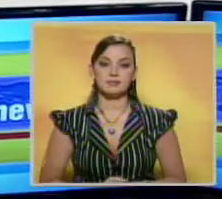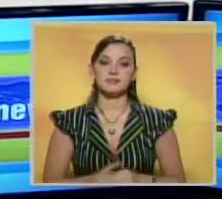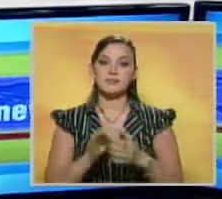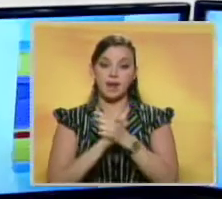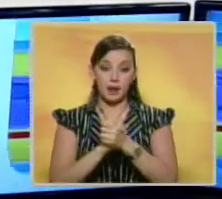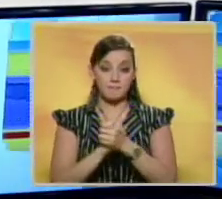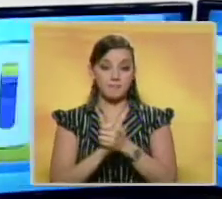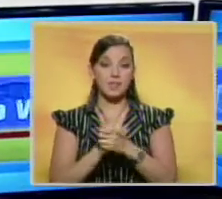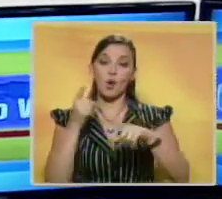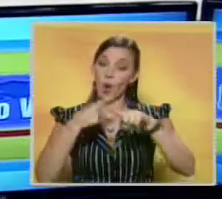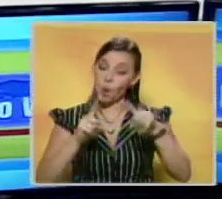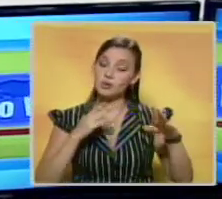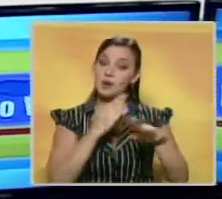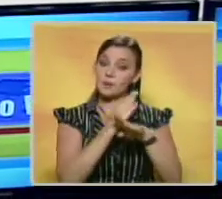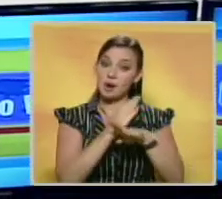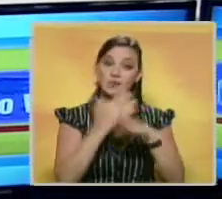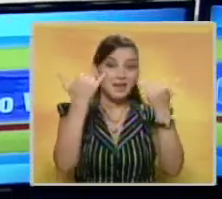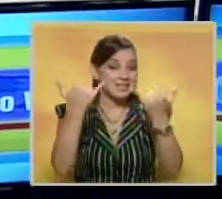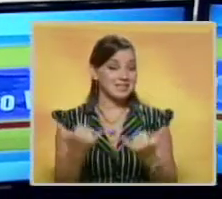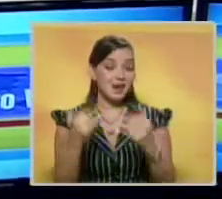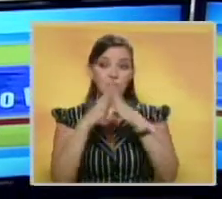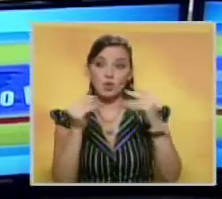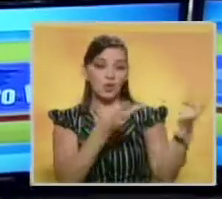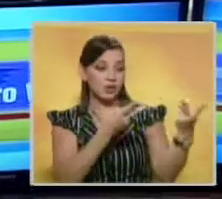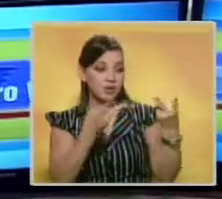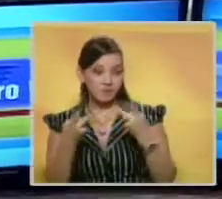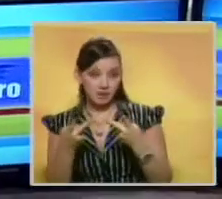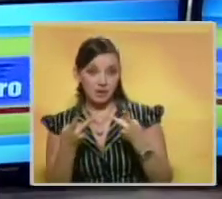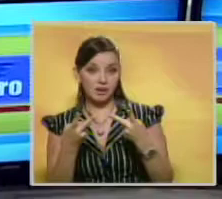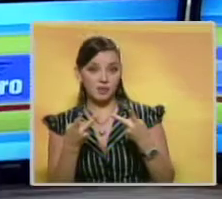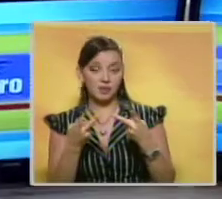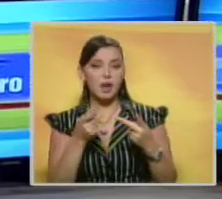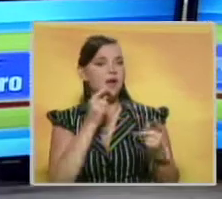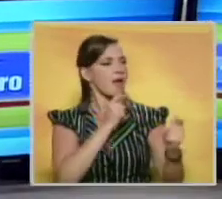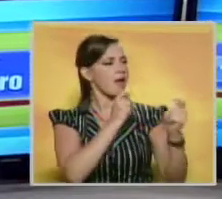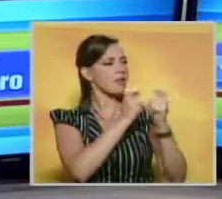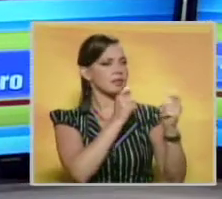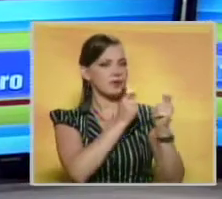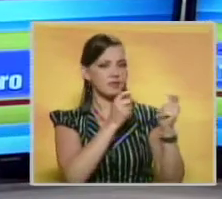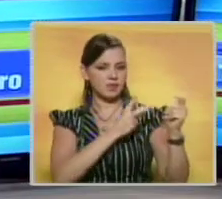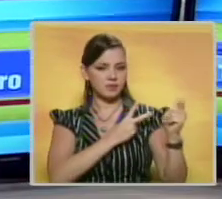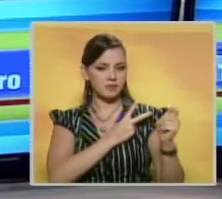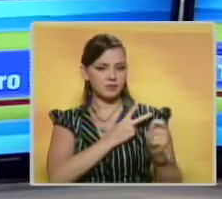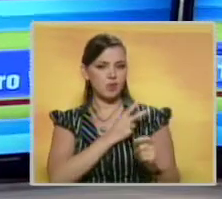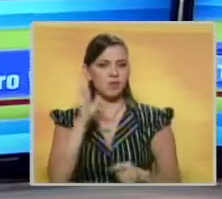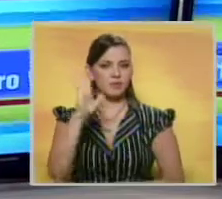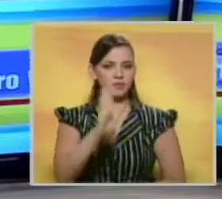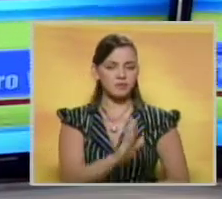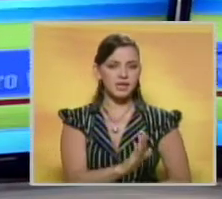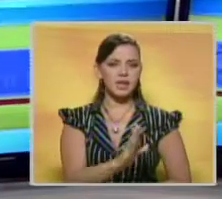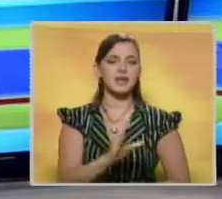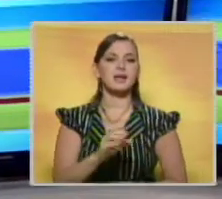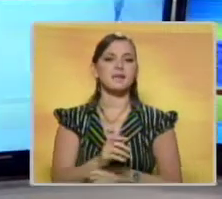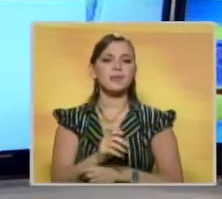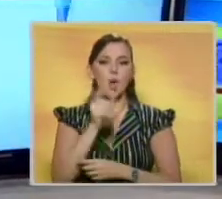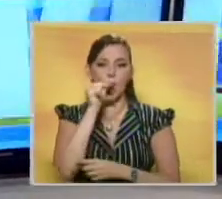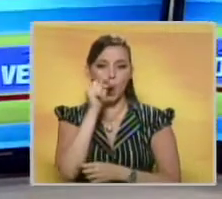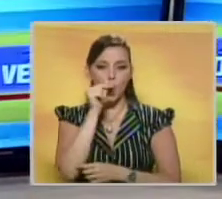Amigos, nos toca hacer otra pausa y desde ya todos invitados al regreso para Entrevista a Venevisión con la visita de Calixto